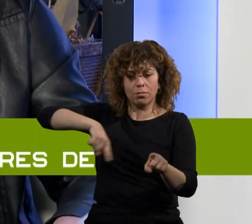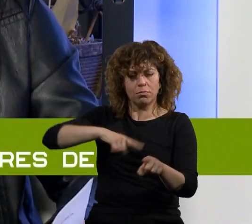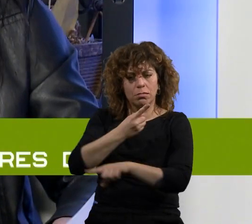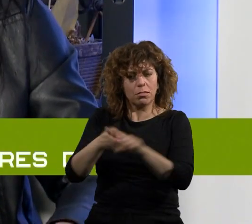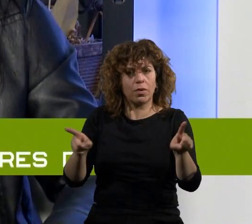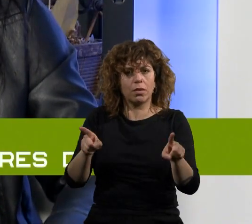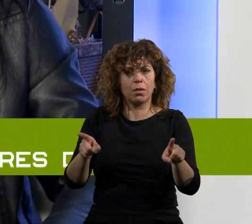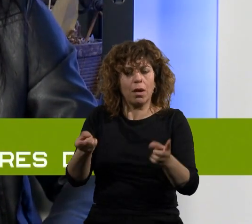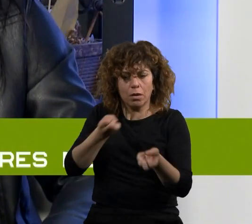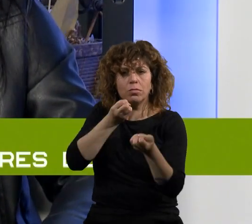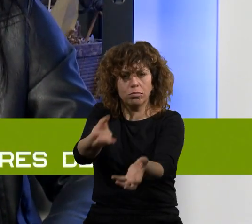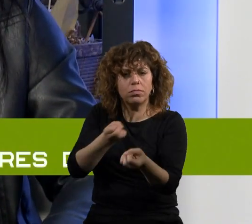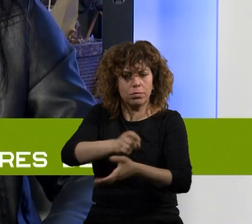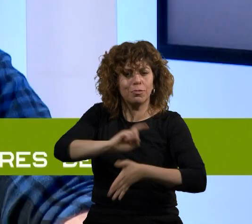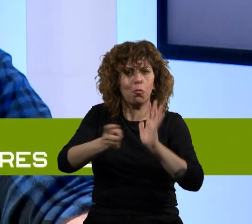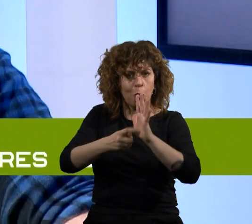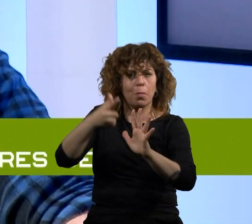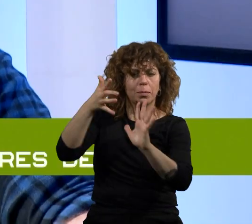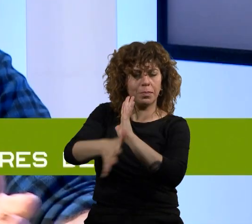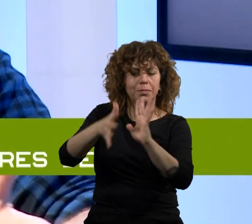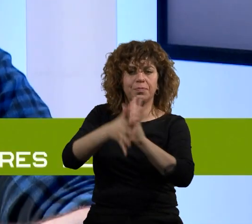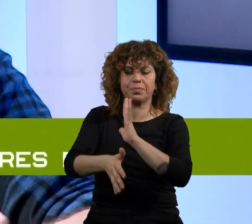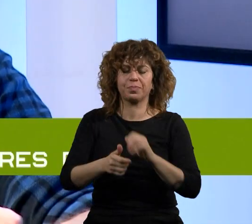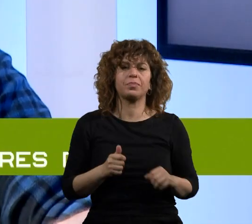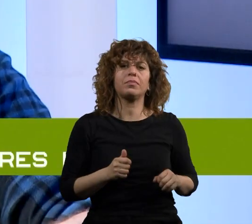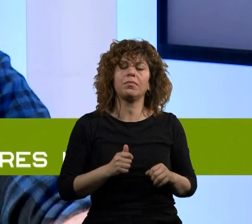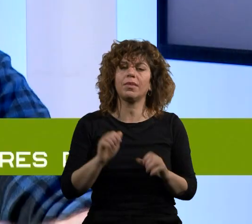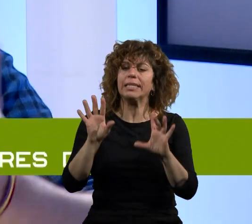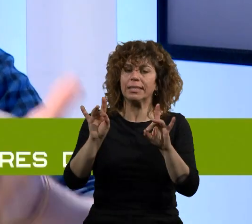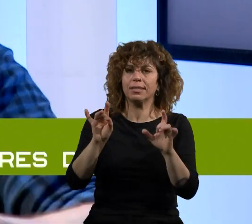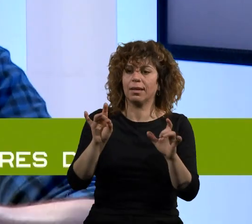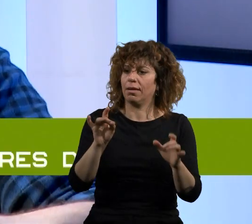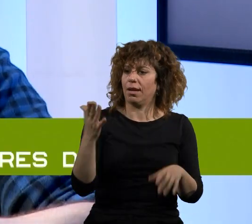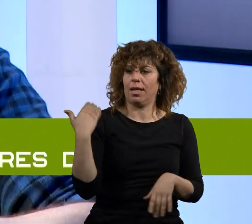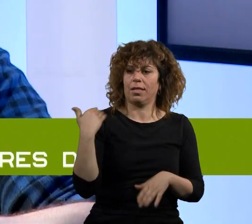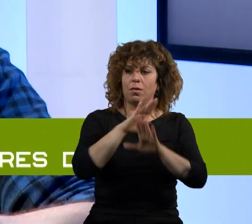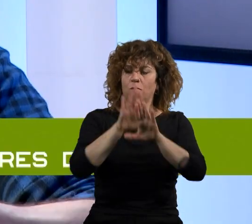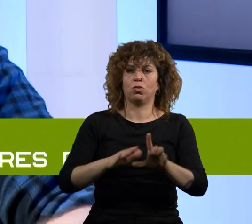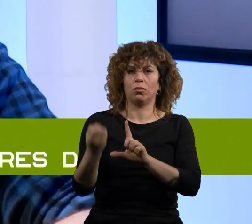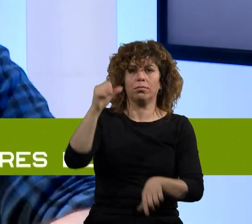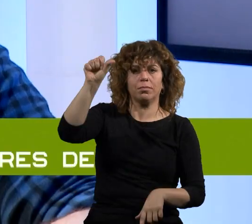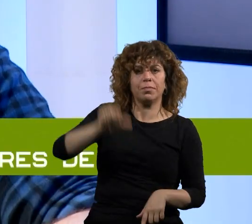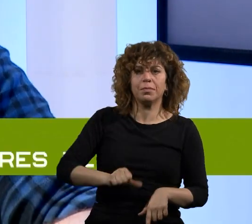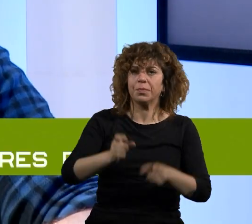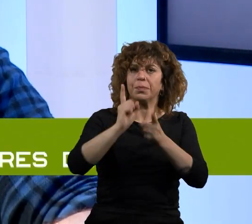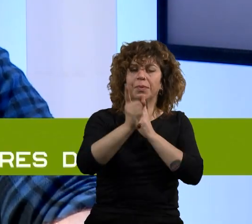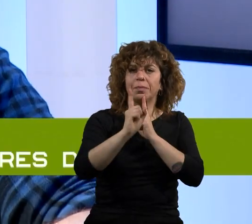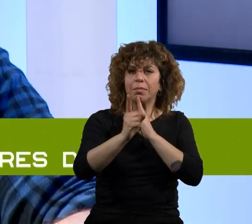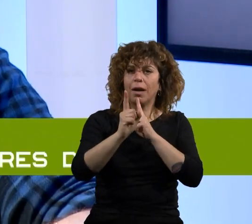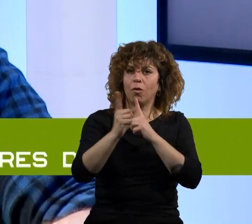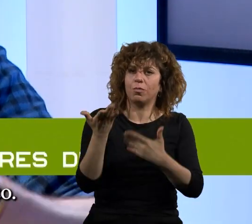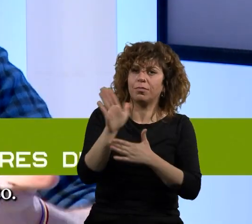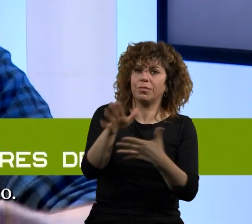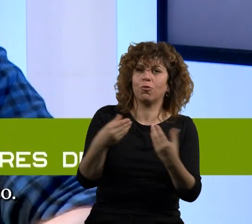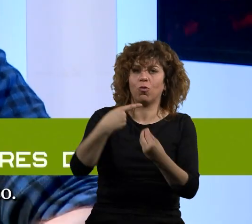tengan, pues bueno, toda la información, ¿no? Sí, bueno, proyecciones. Ahora pues acabo de hacer, la última estuve en Bilbao, que presenté junto